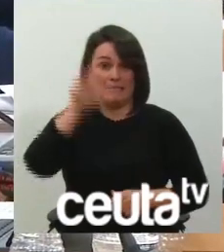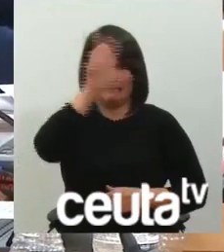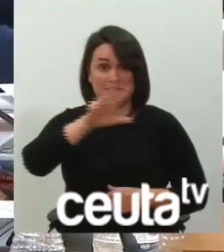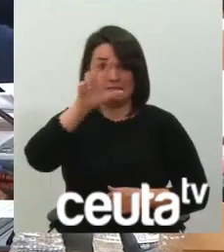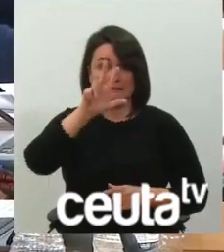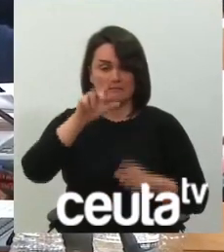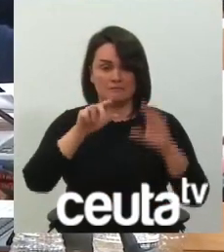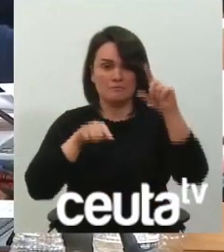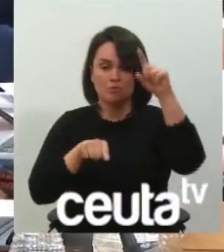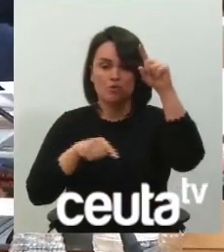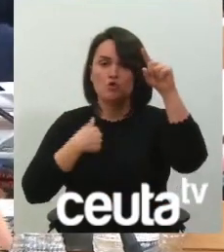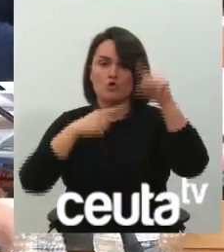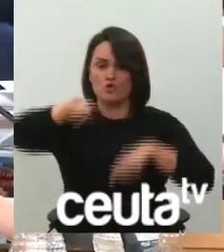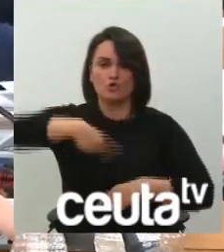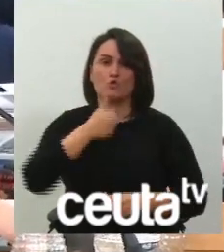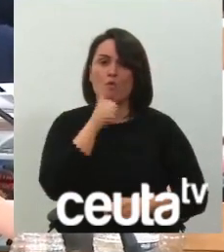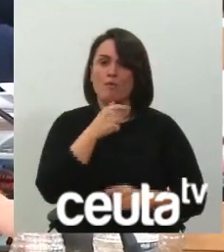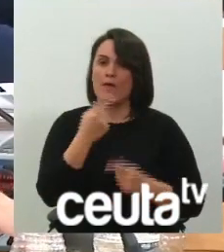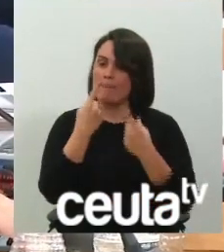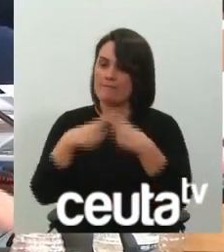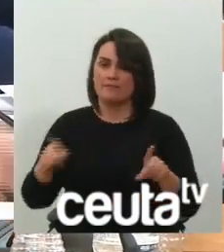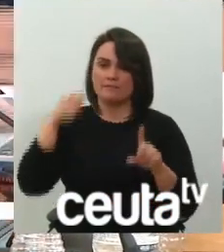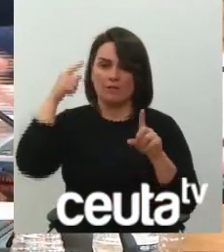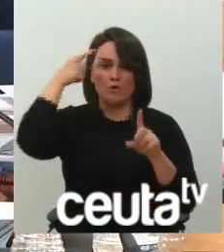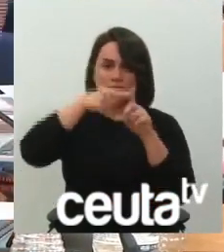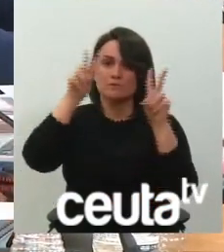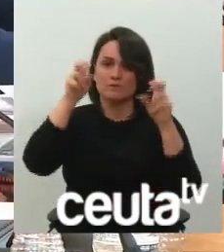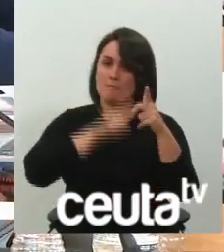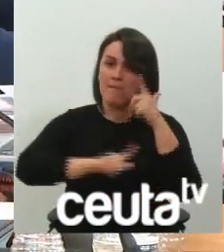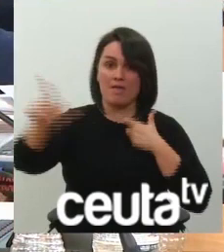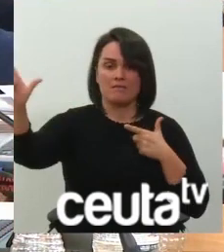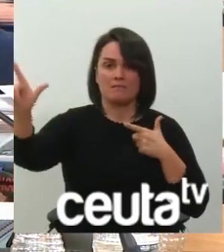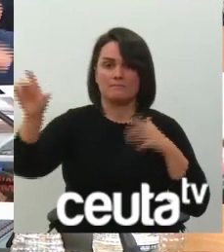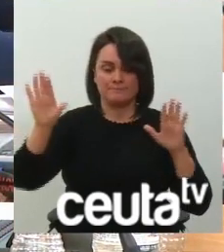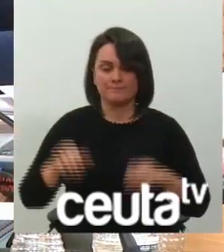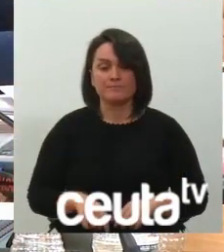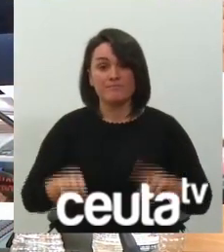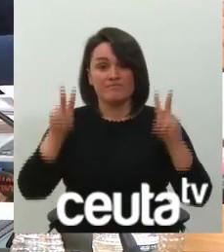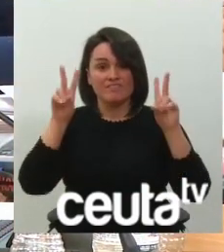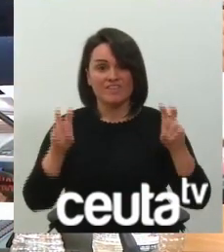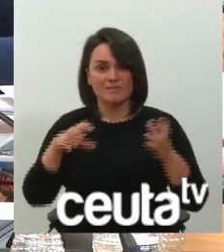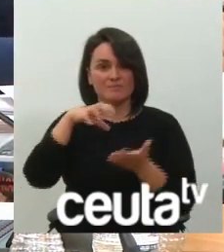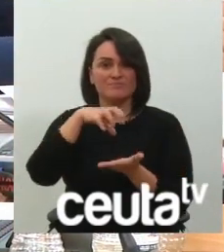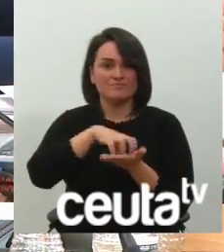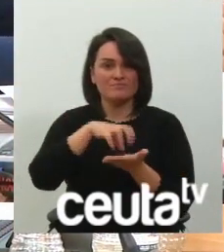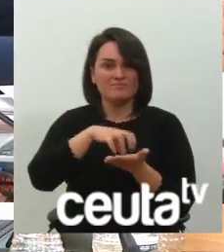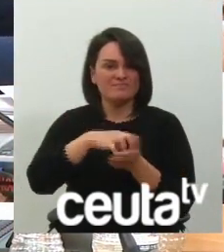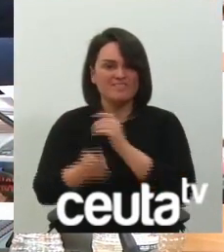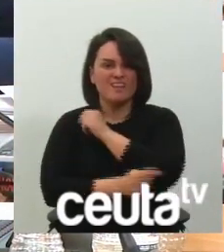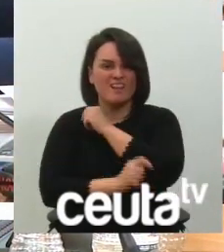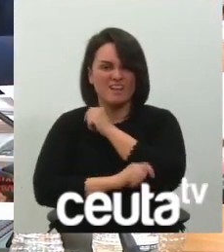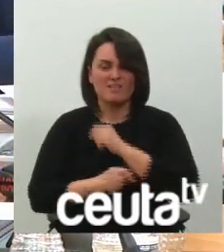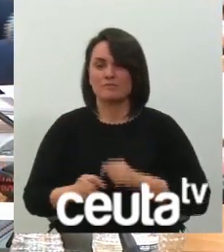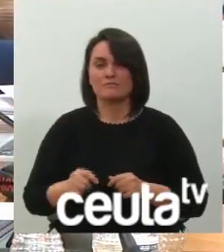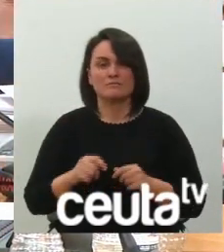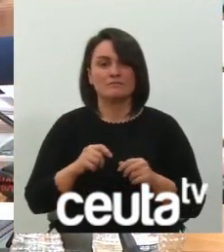hace apenas unos días el chiringuito es uno de los chiringuitos del señor viva el faro de ceuta subvencionado